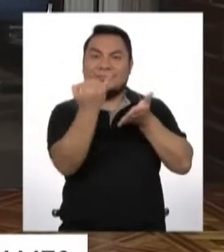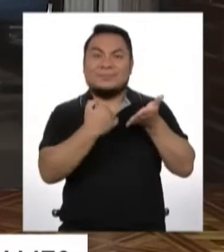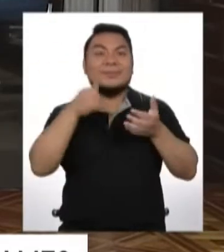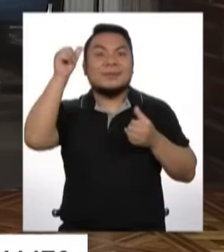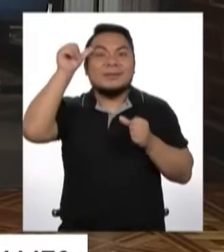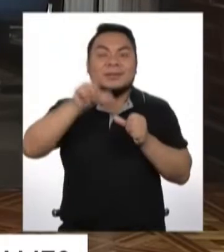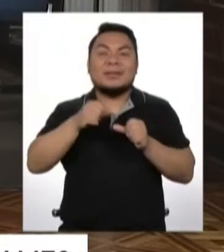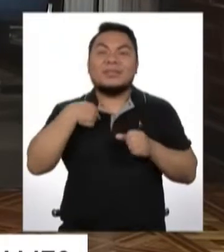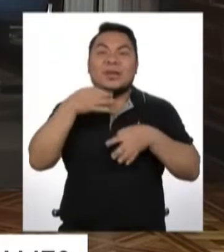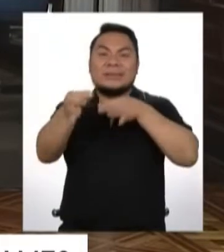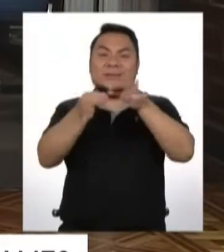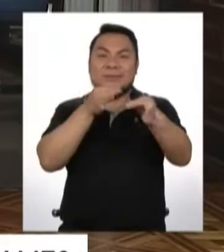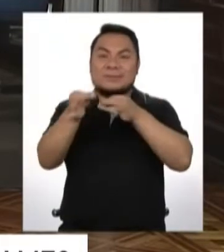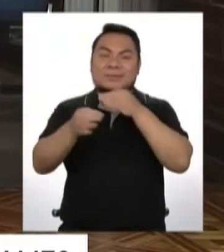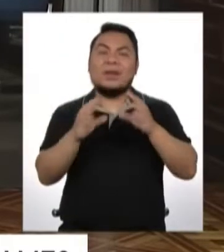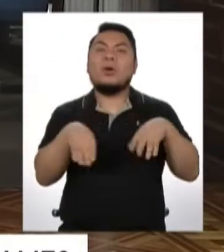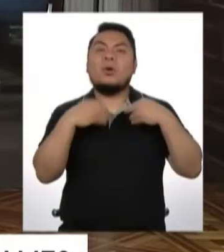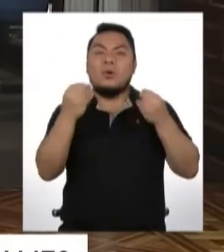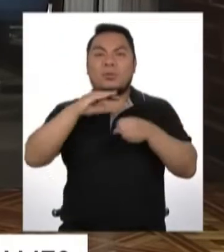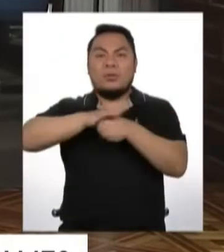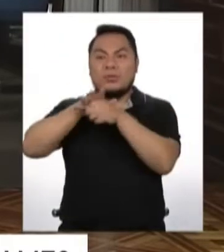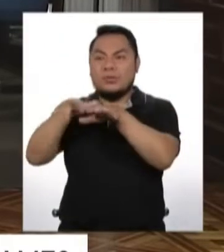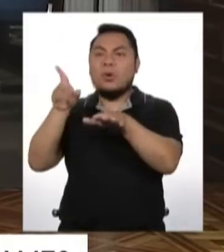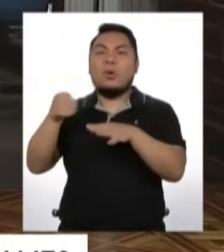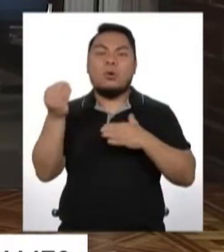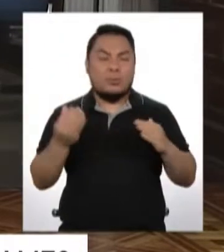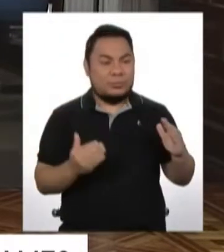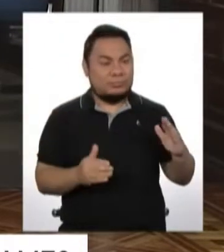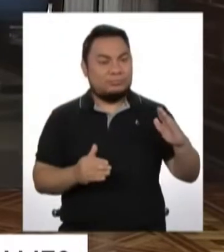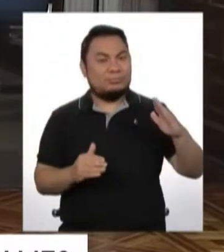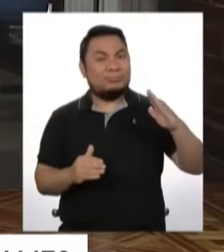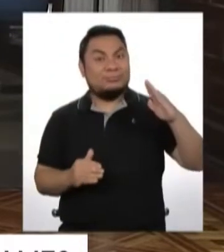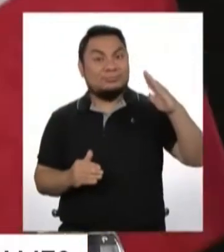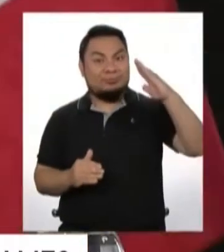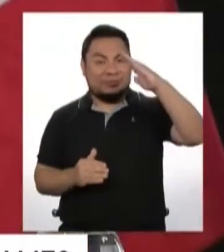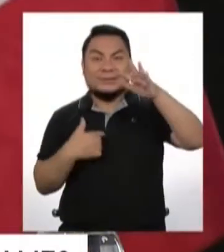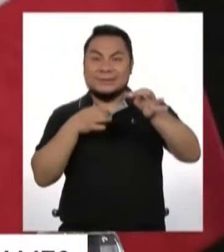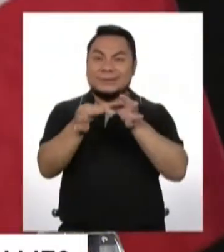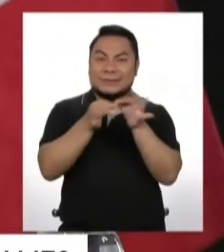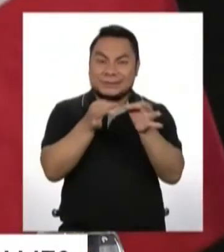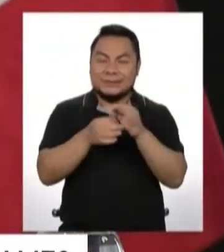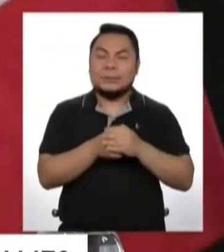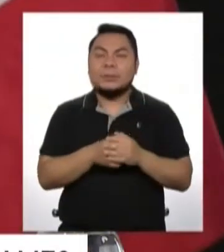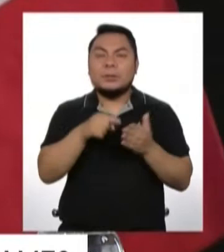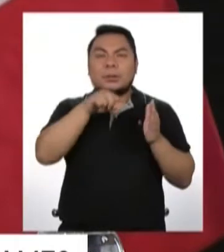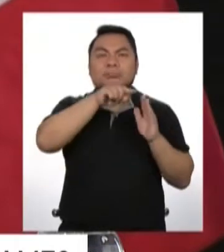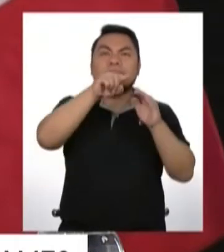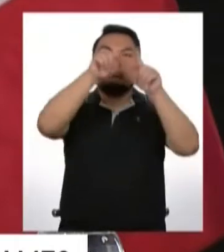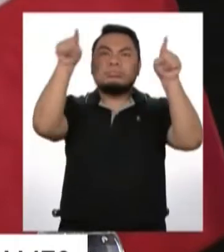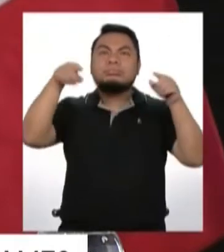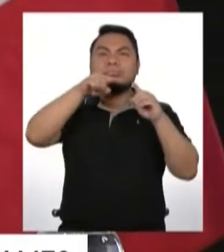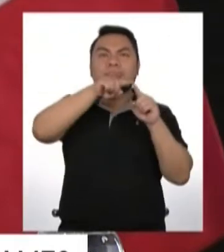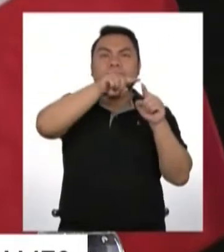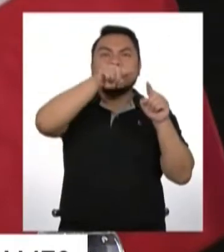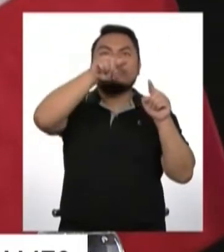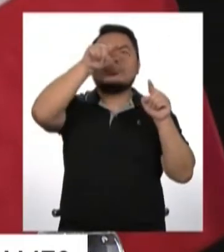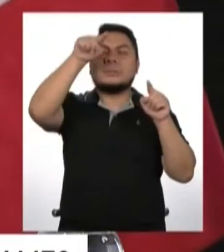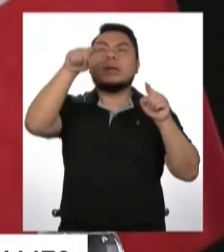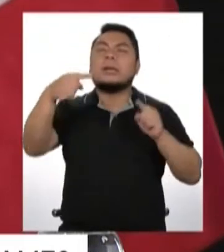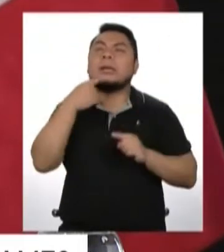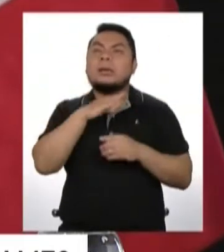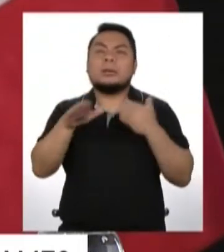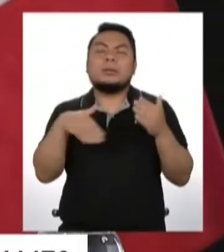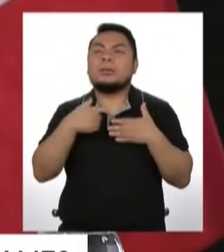a todo el país cómo es la evolución de la enfermedad y lo que hemos logrado con las medidas de